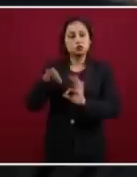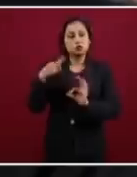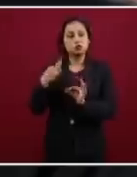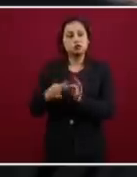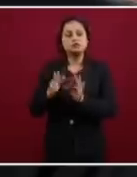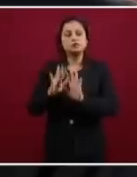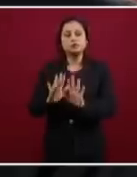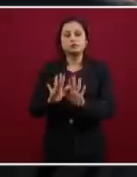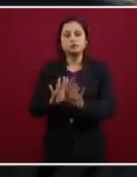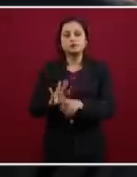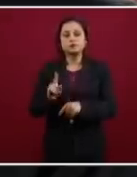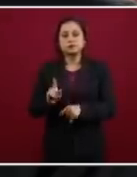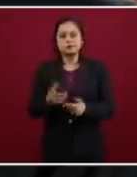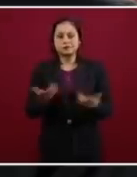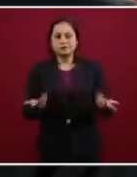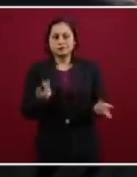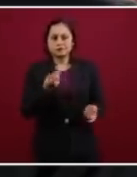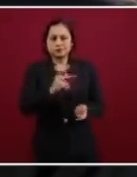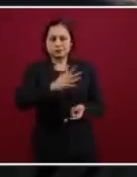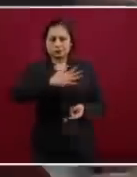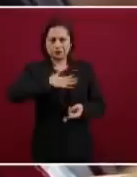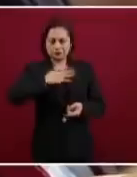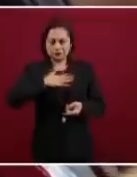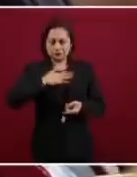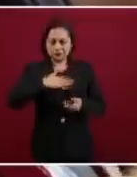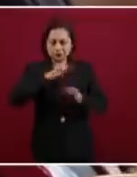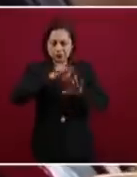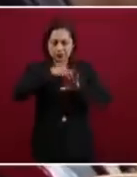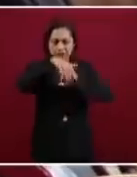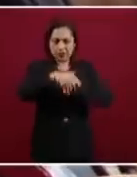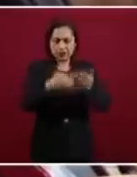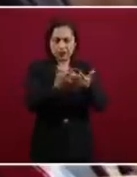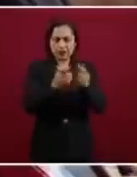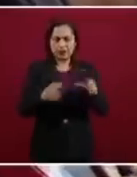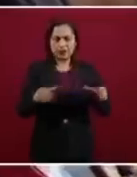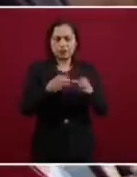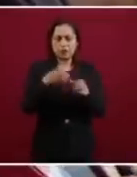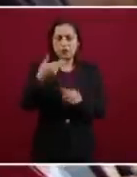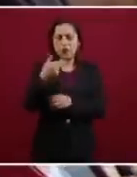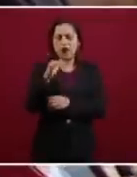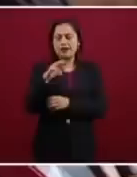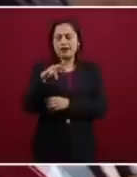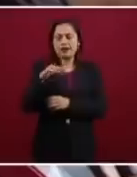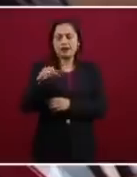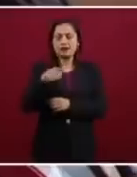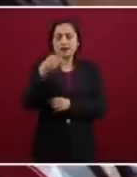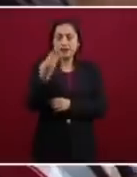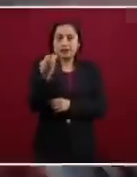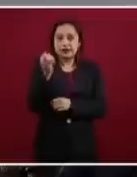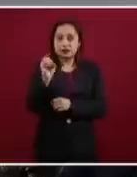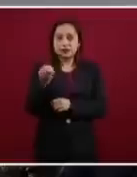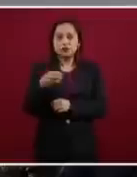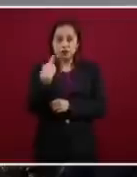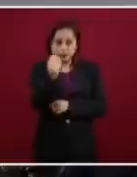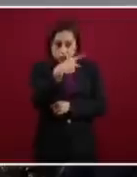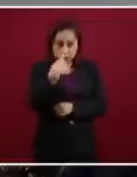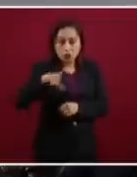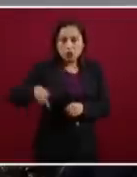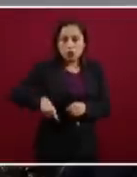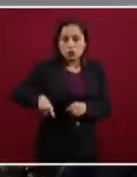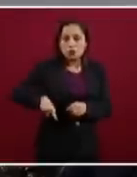autorización a la presa de los guarijíos fue el 3 de octubre y ya es su gobierno sí con el